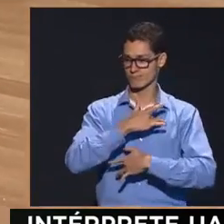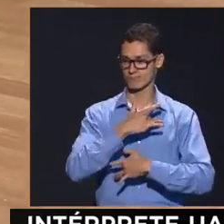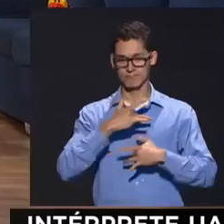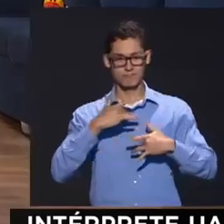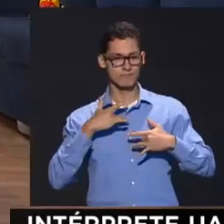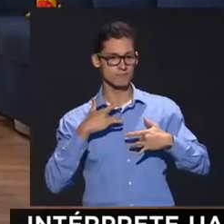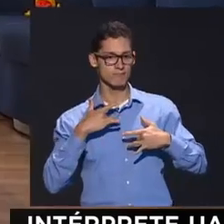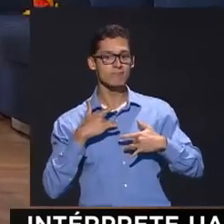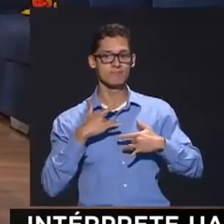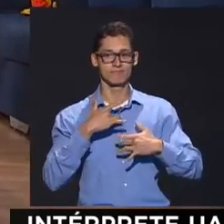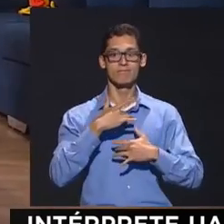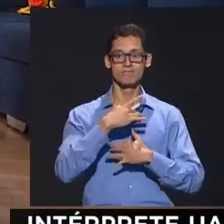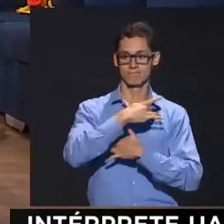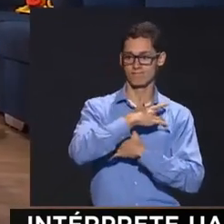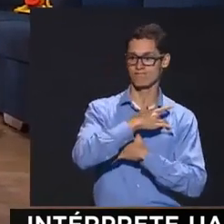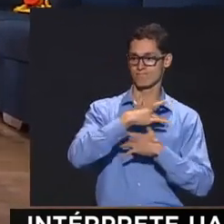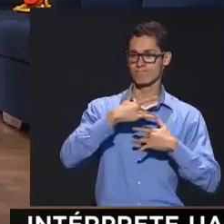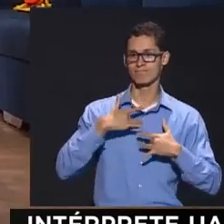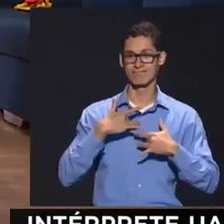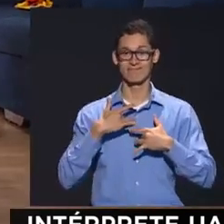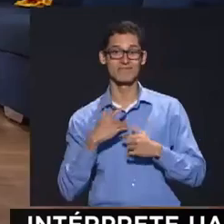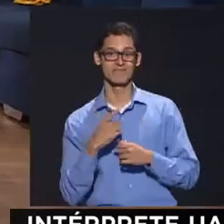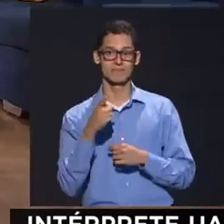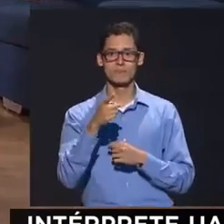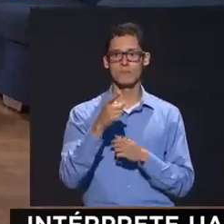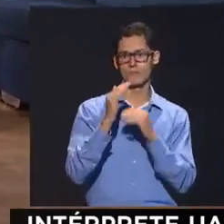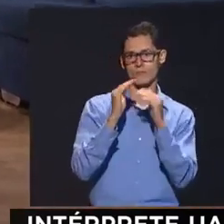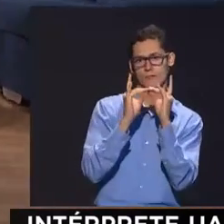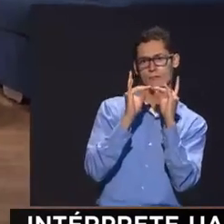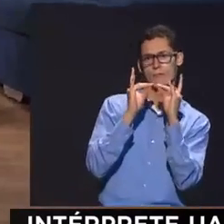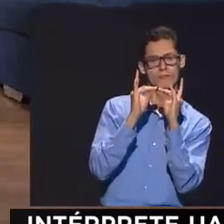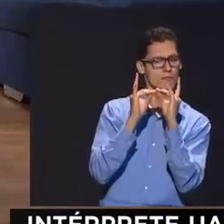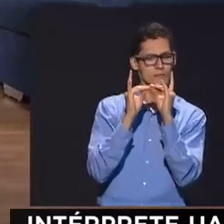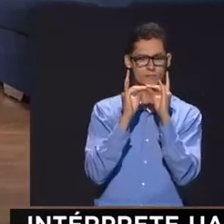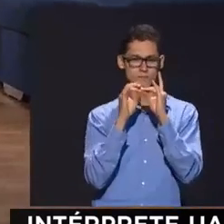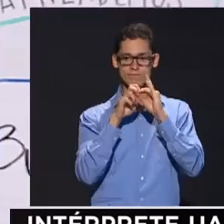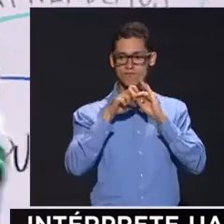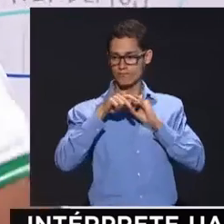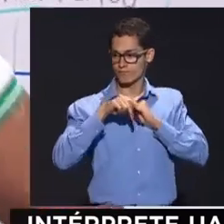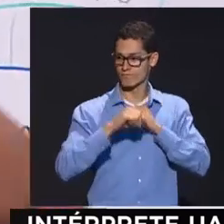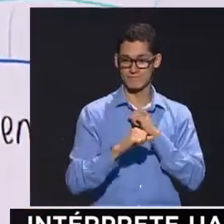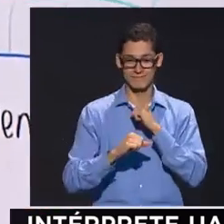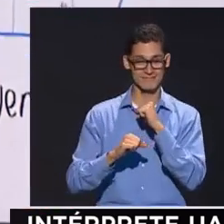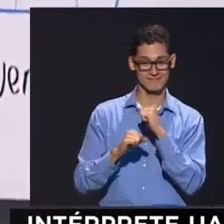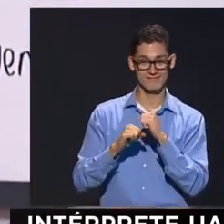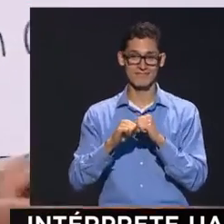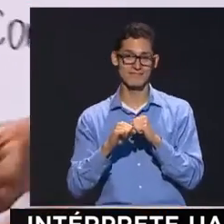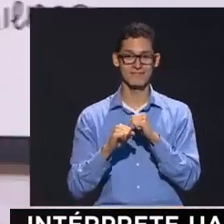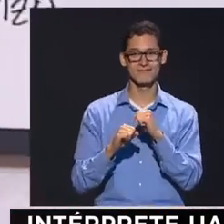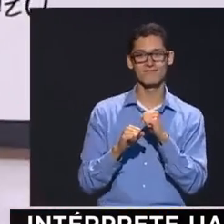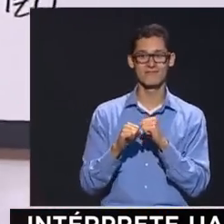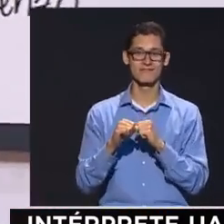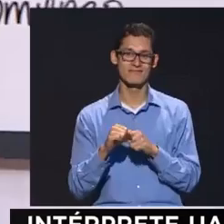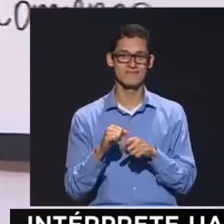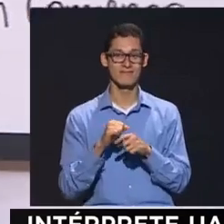visita el programa no te quedes en la cama el corazón te lo reclama mi primita indeportes a